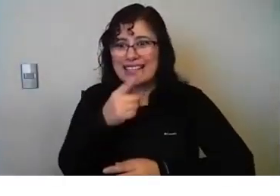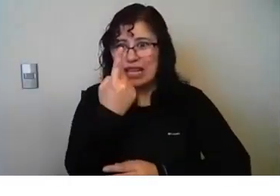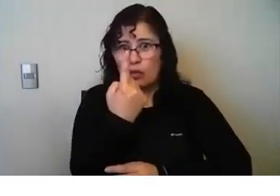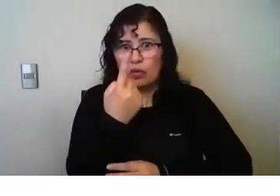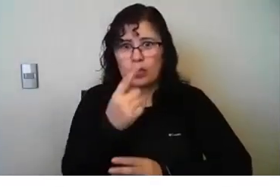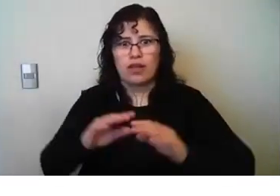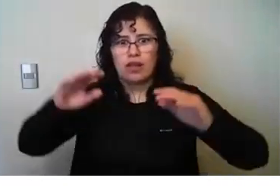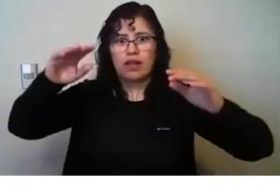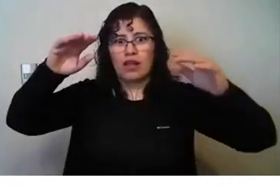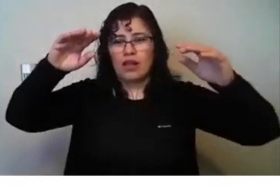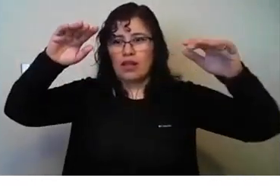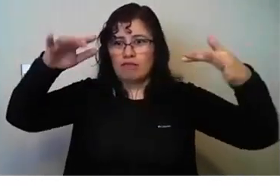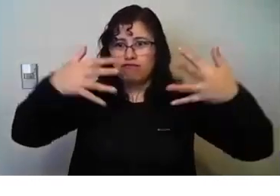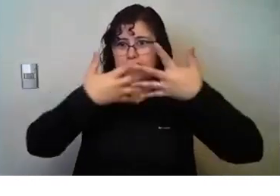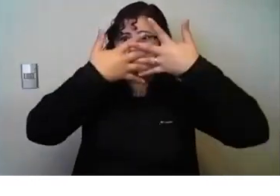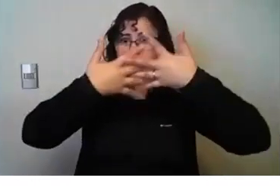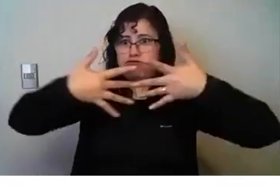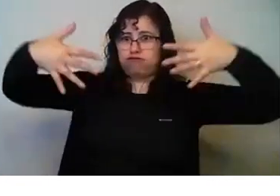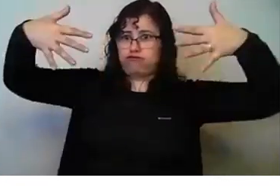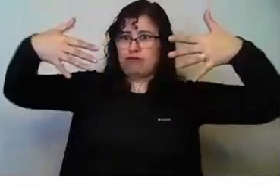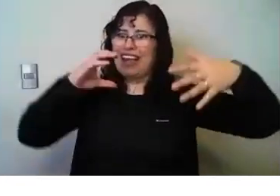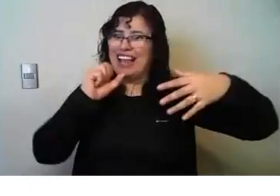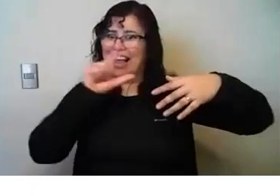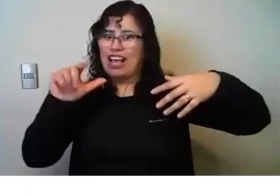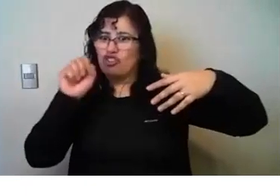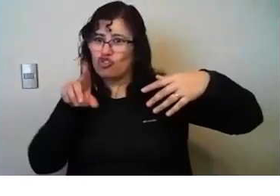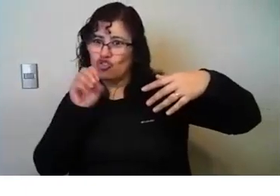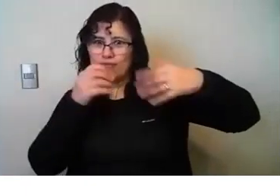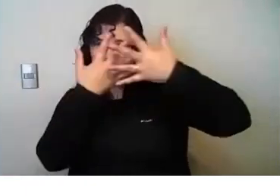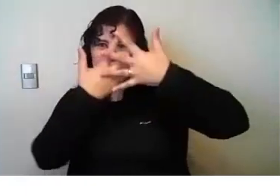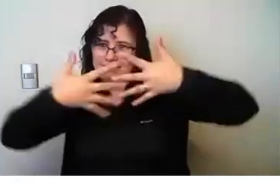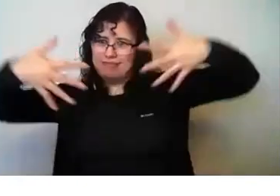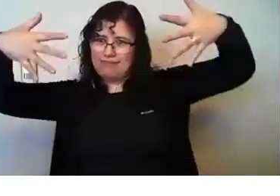media será fibra del cuerpo calloso. Acá está el feedback